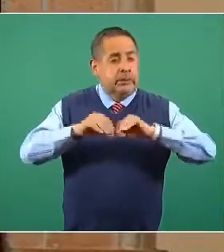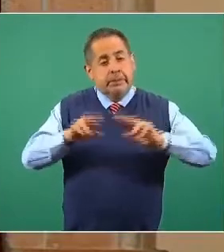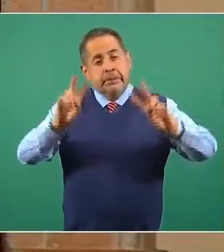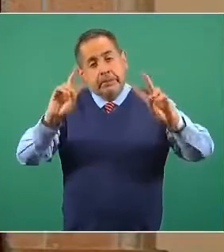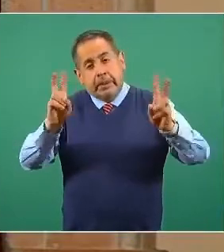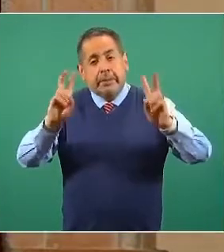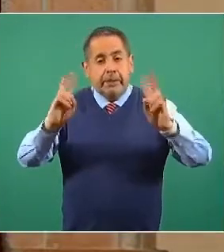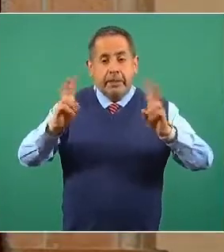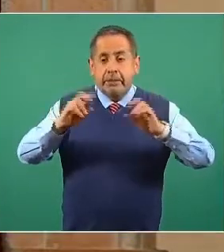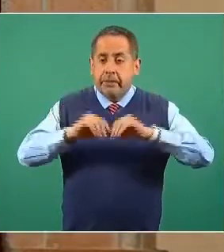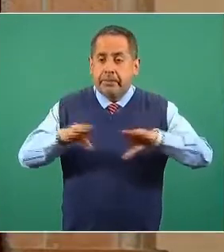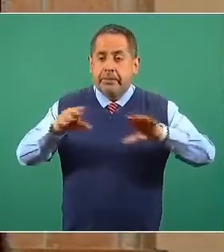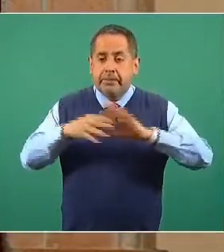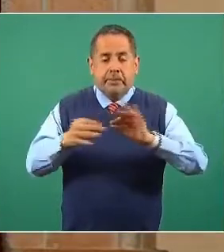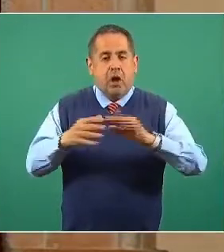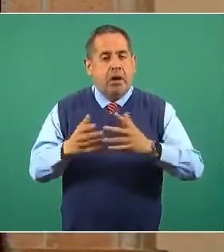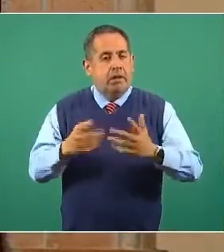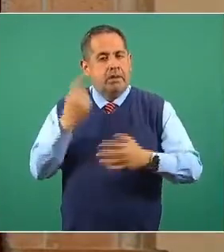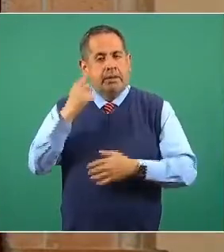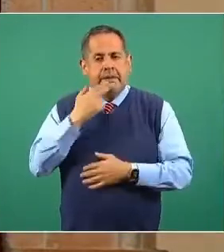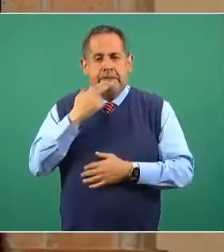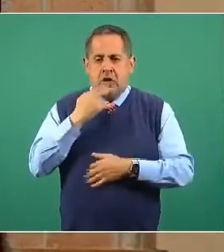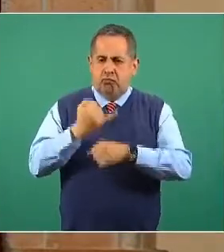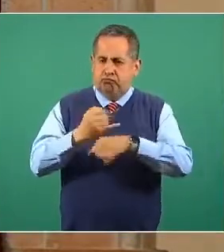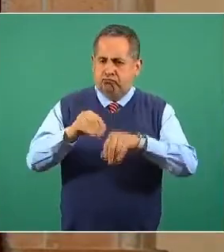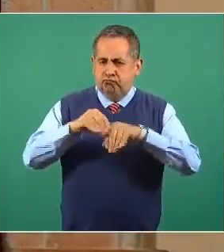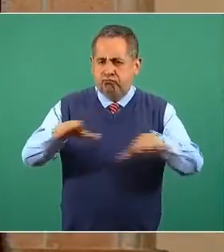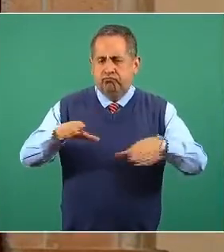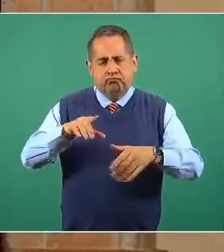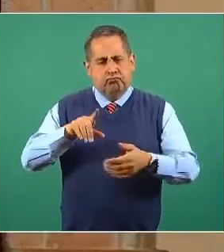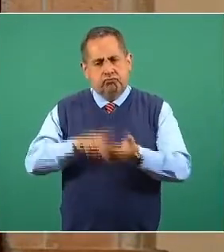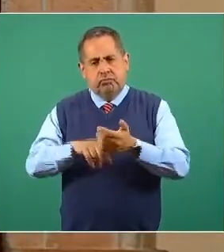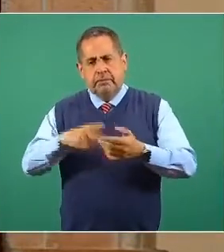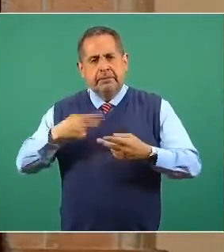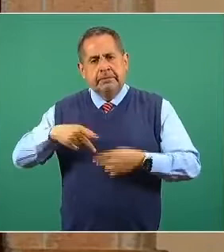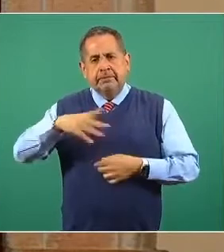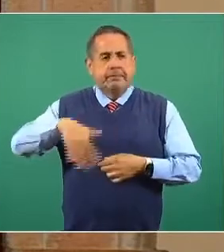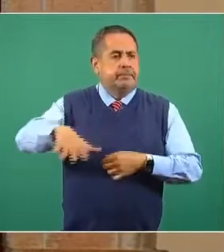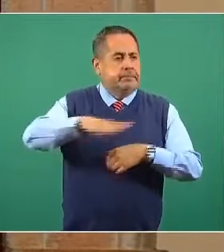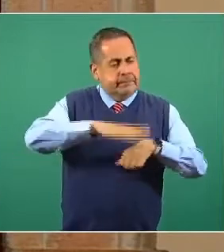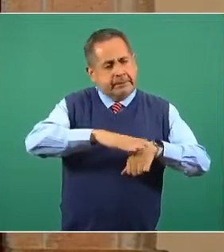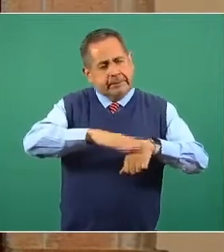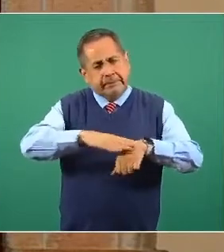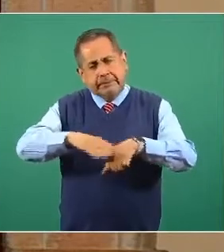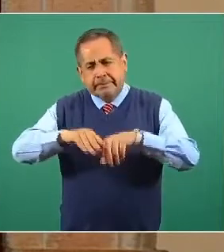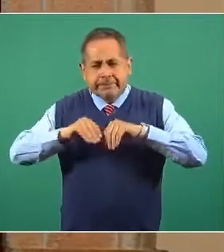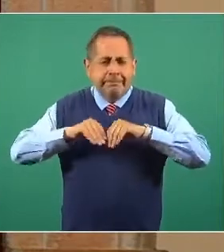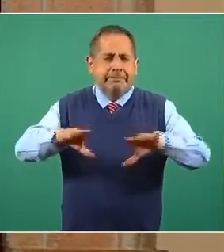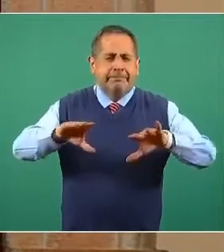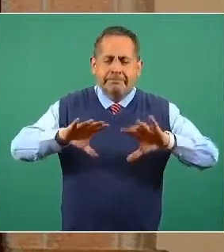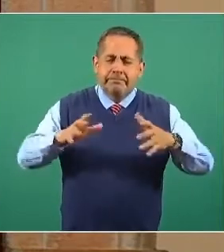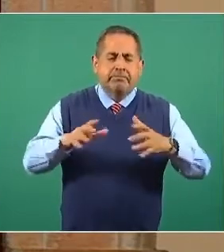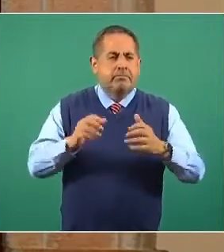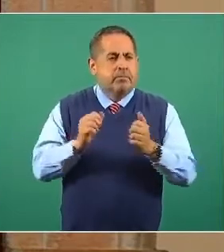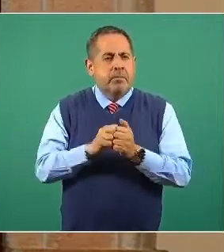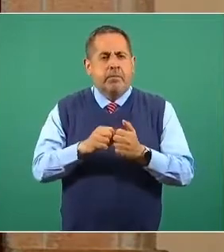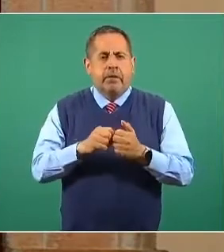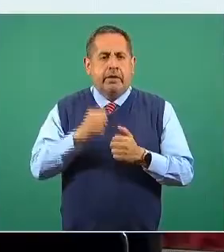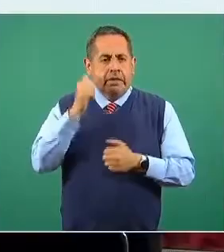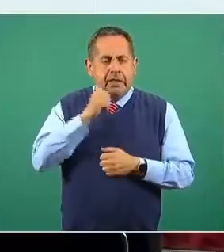objetivo ha sido poder informar a la población de manera clara, transparente, con todos los datos que